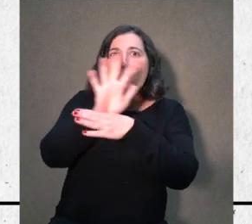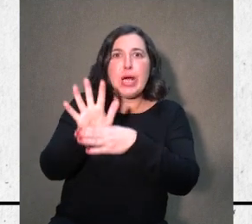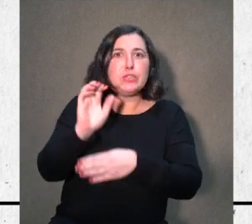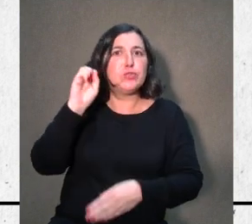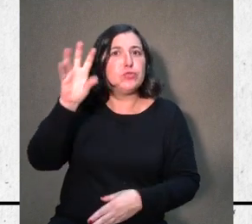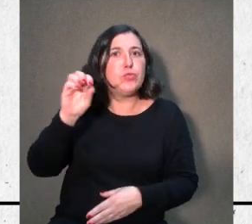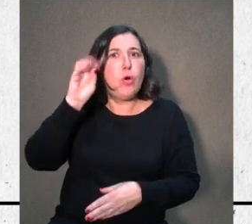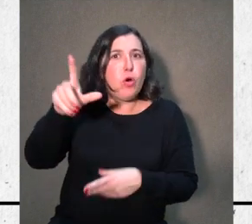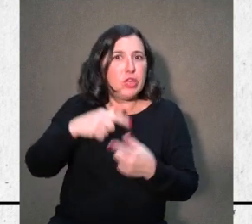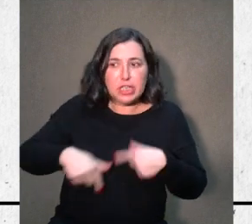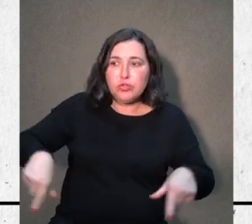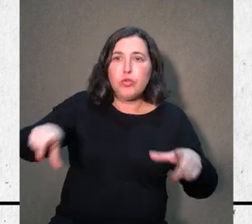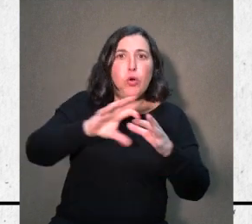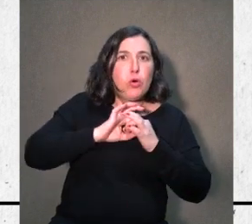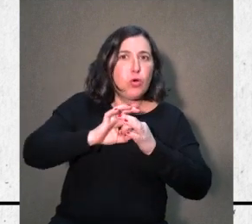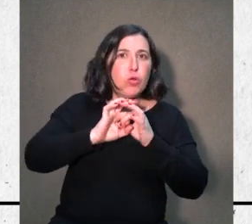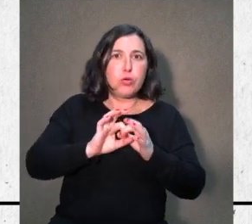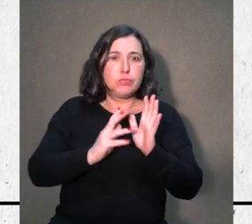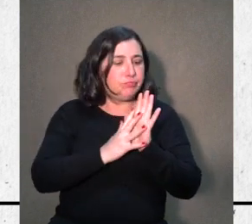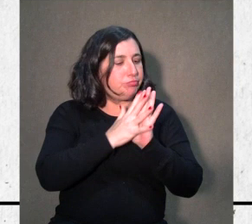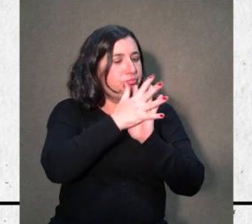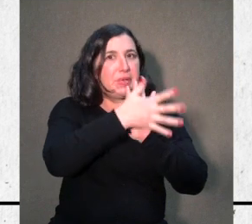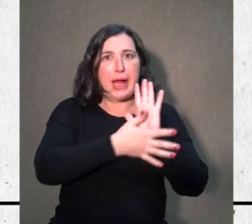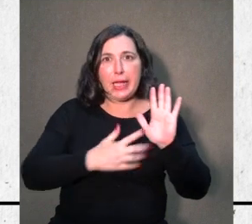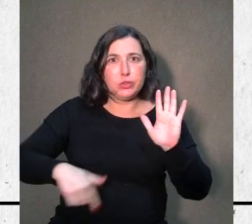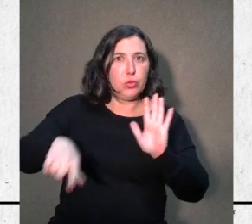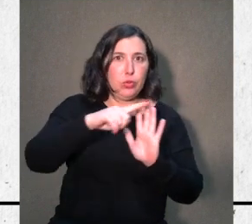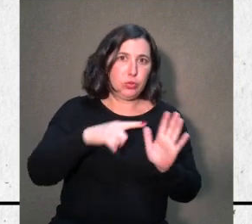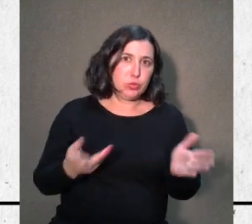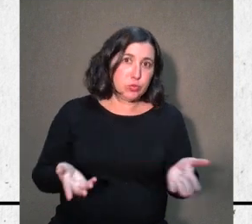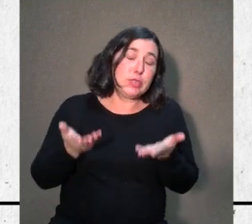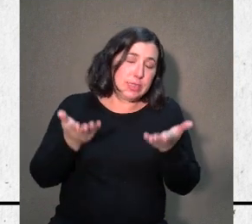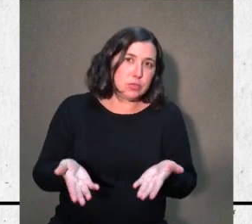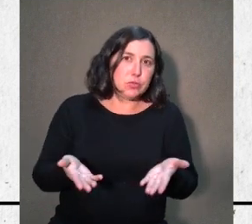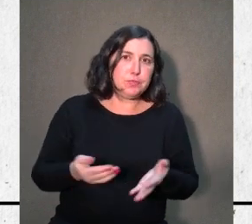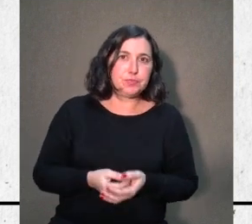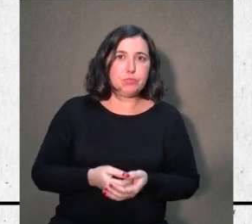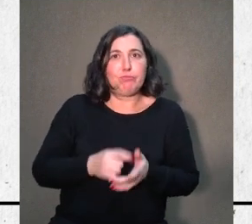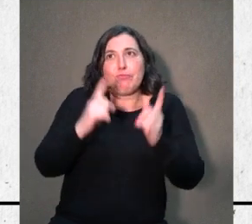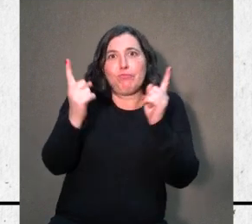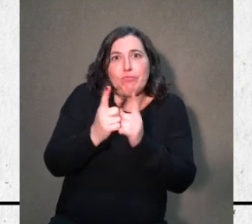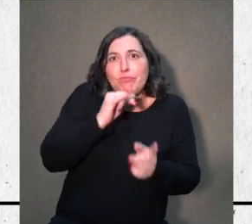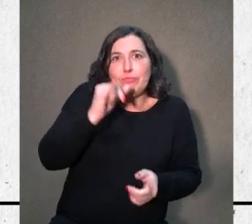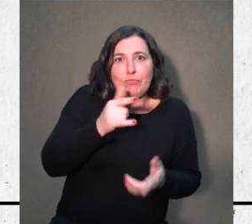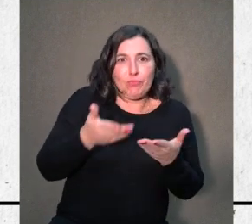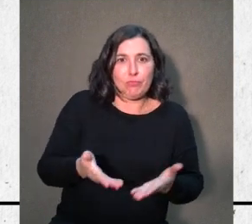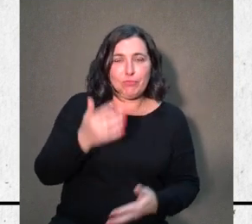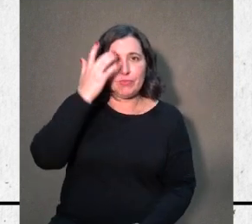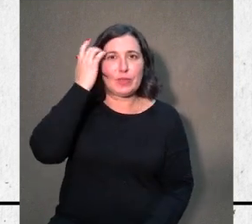para el país, que es de todos, que llegamos a todos lados. Y bueno, eso, como anécdota